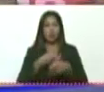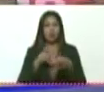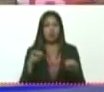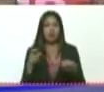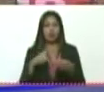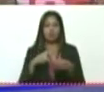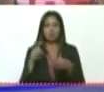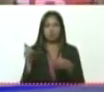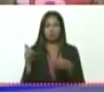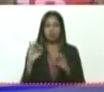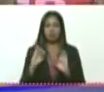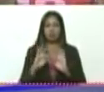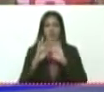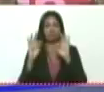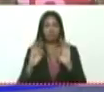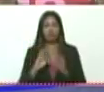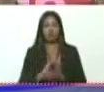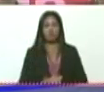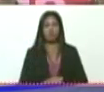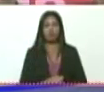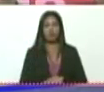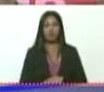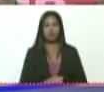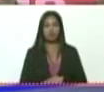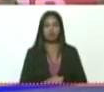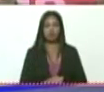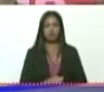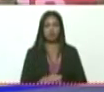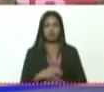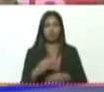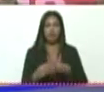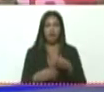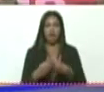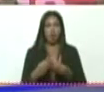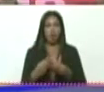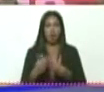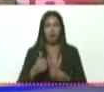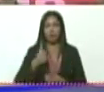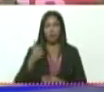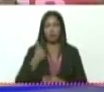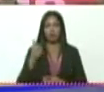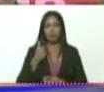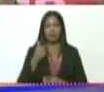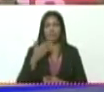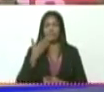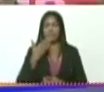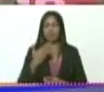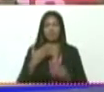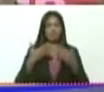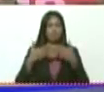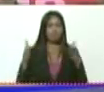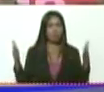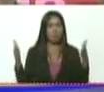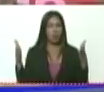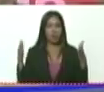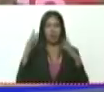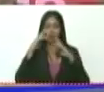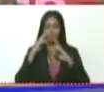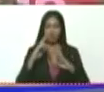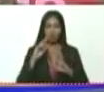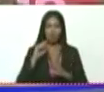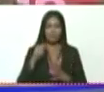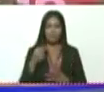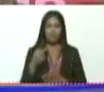Báez. Hago la ocasión para solicitar pública y respetuosamente